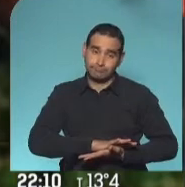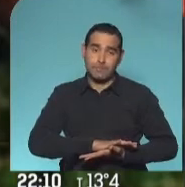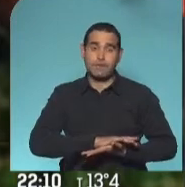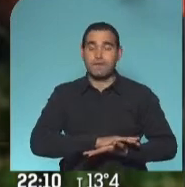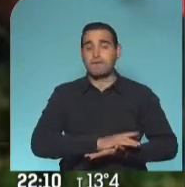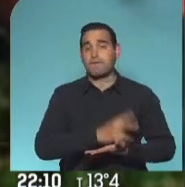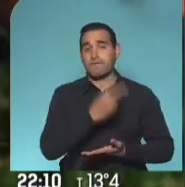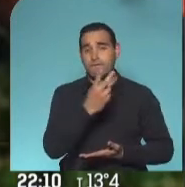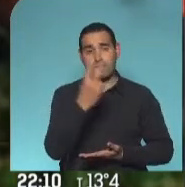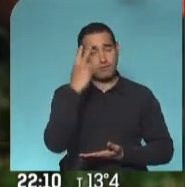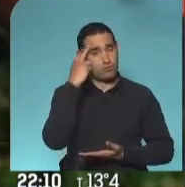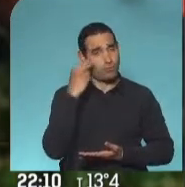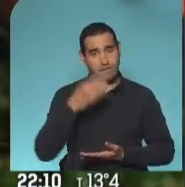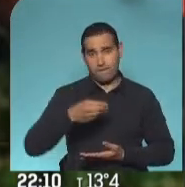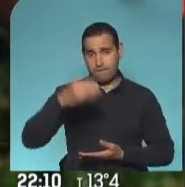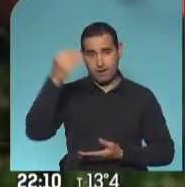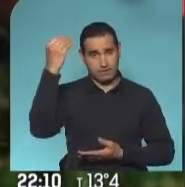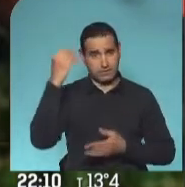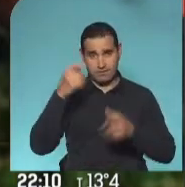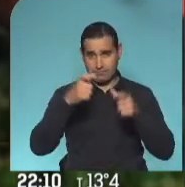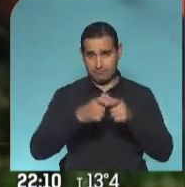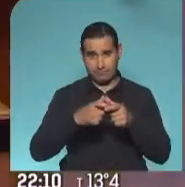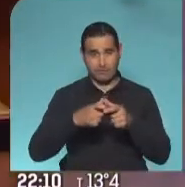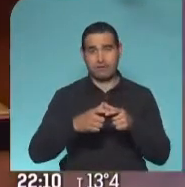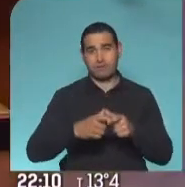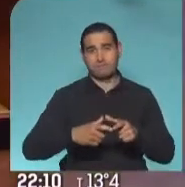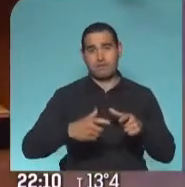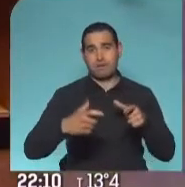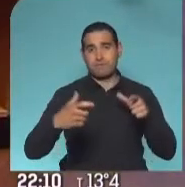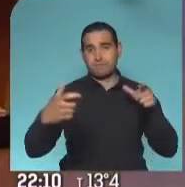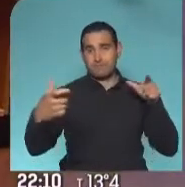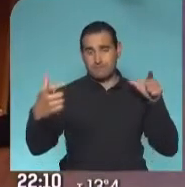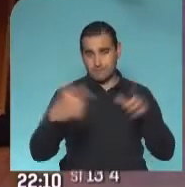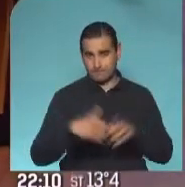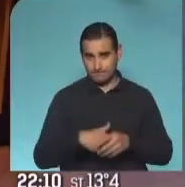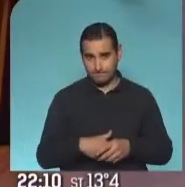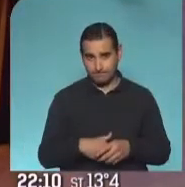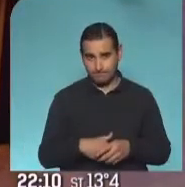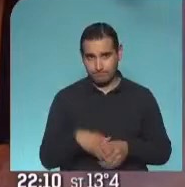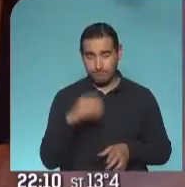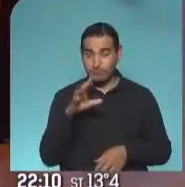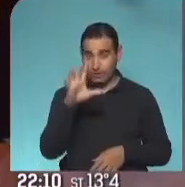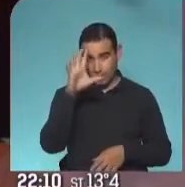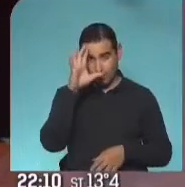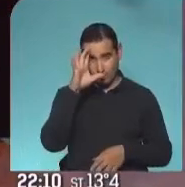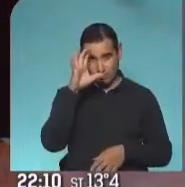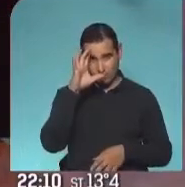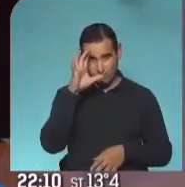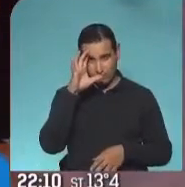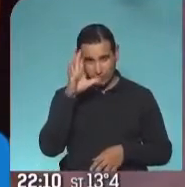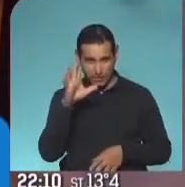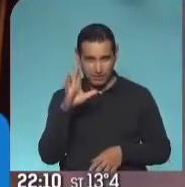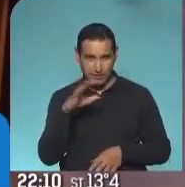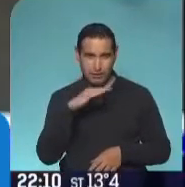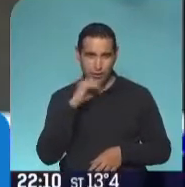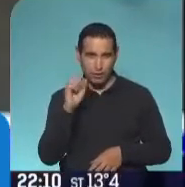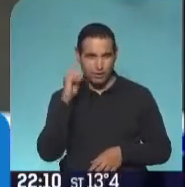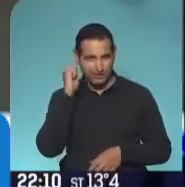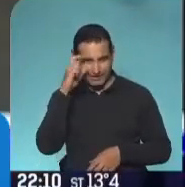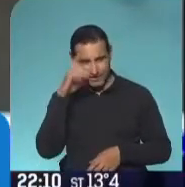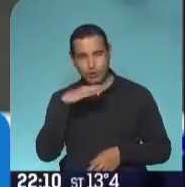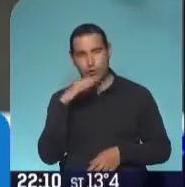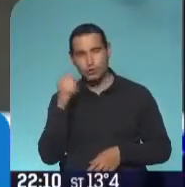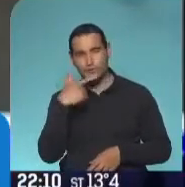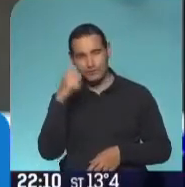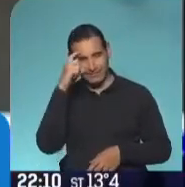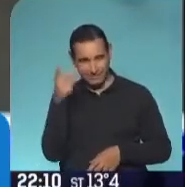29 veces la proporción del mismo Amazonas. Recordemos, José, que también